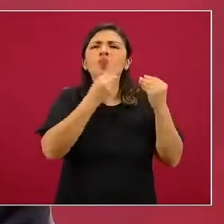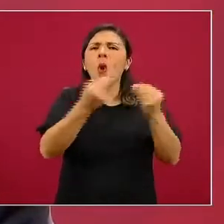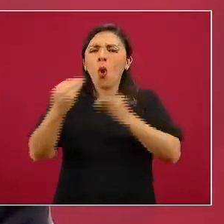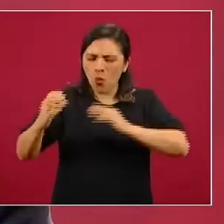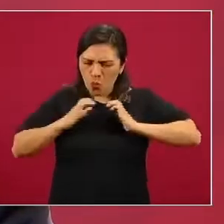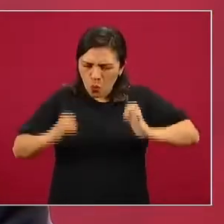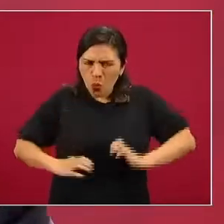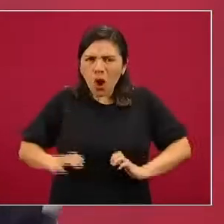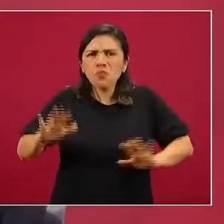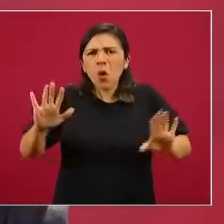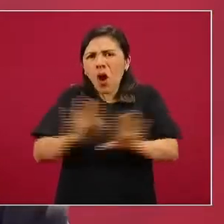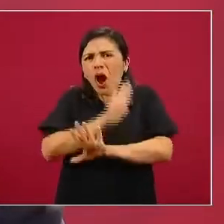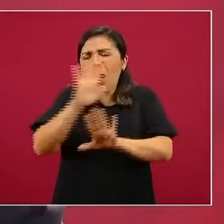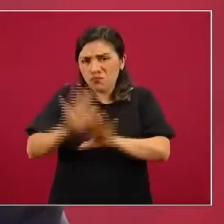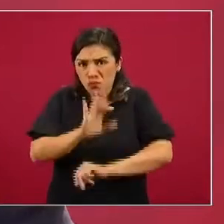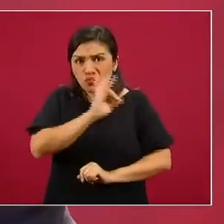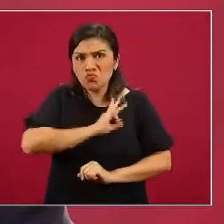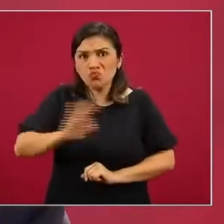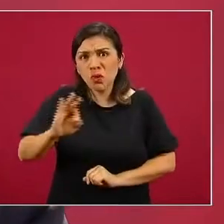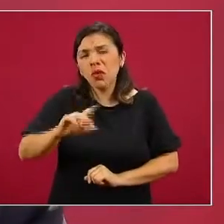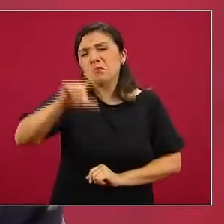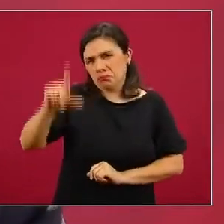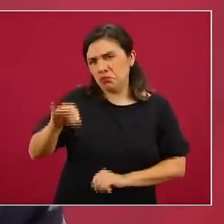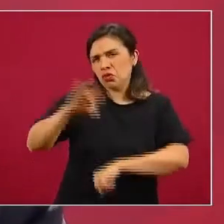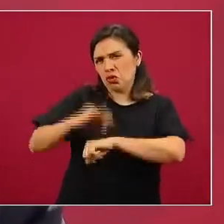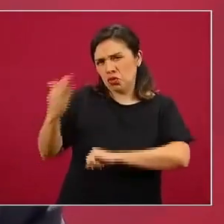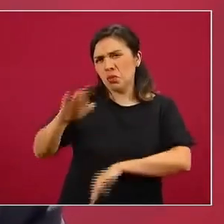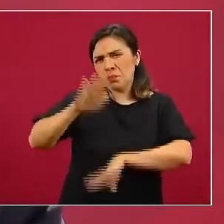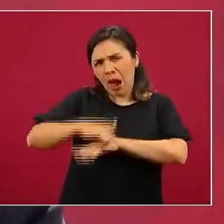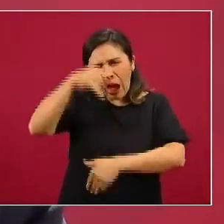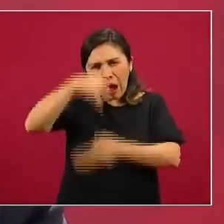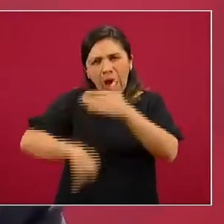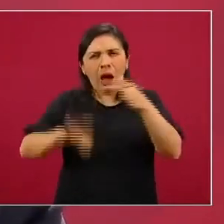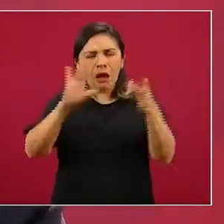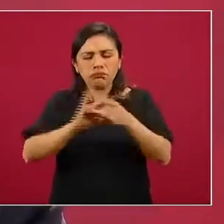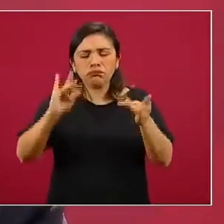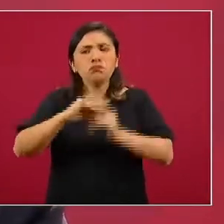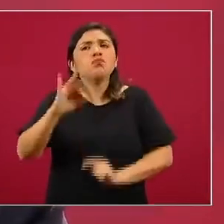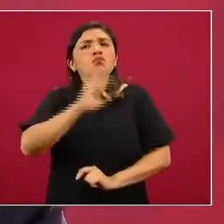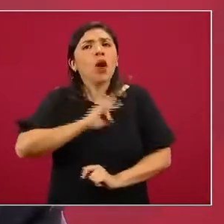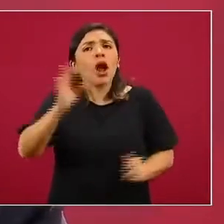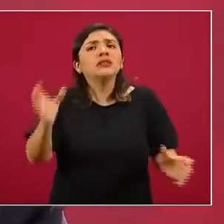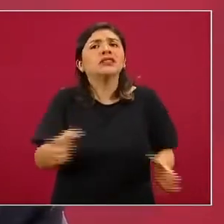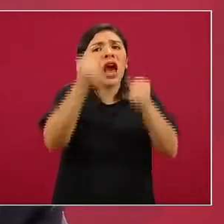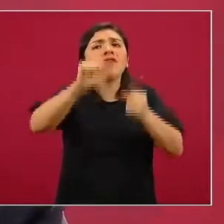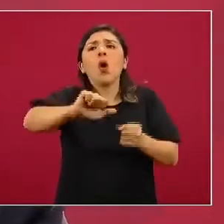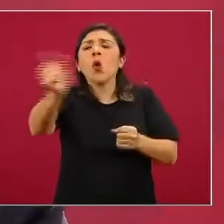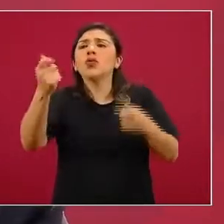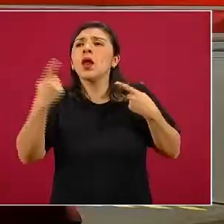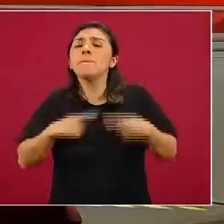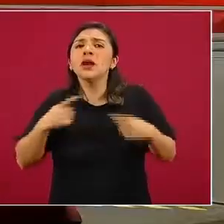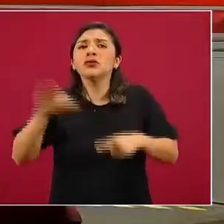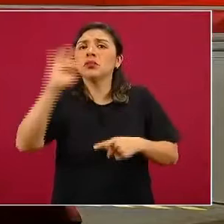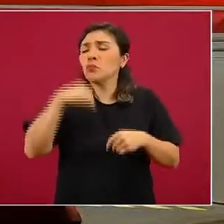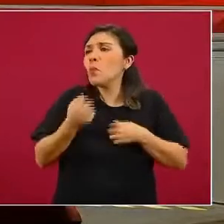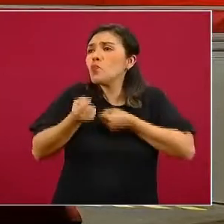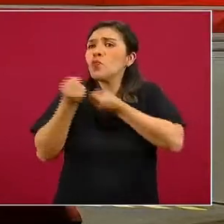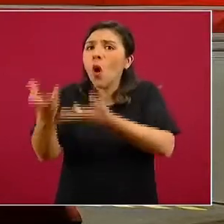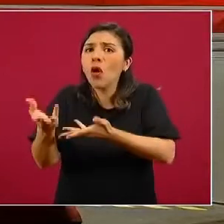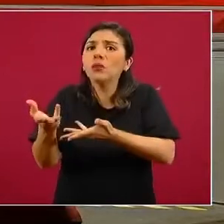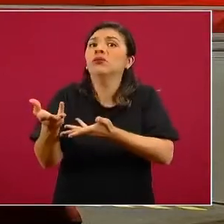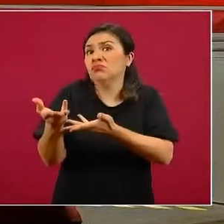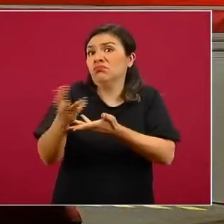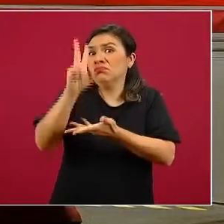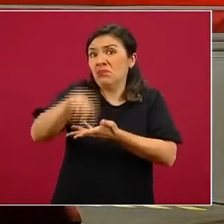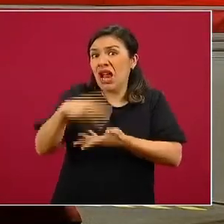nos comentará el doctor Salvador Aburto, que pueden salvar vidas cuando se donan. La